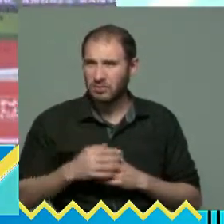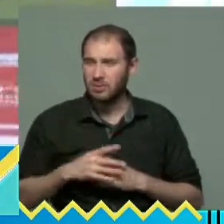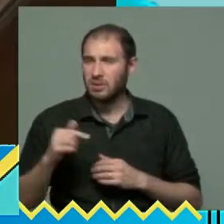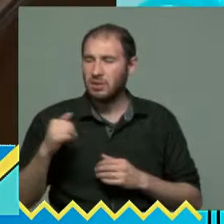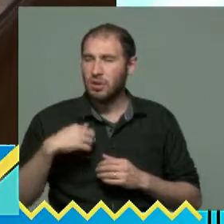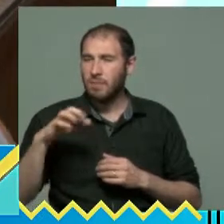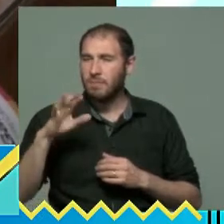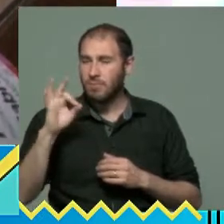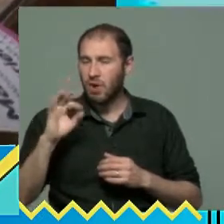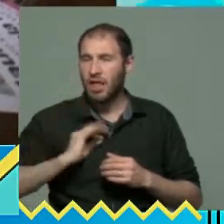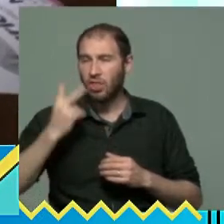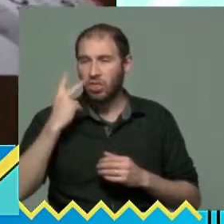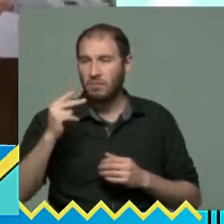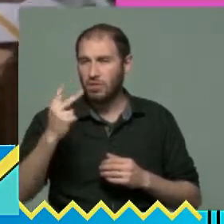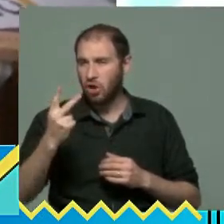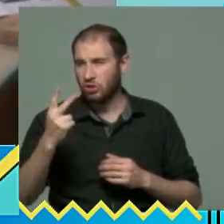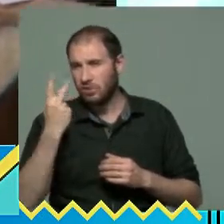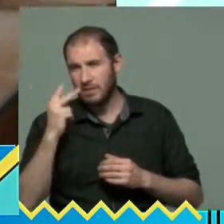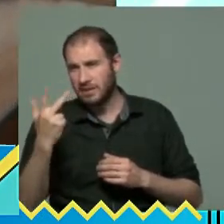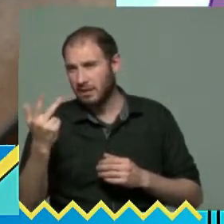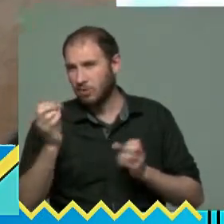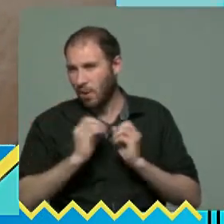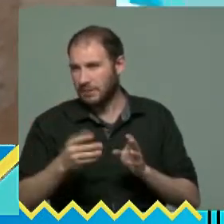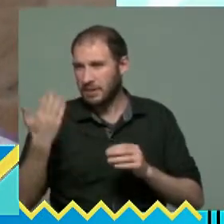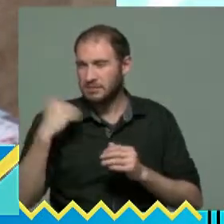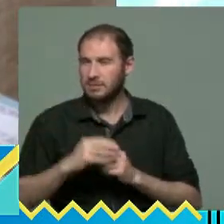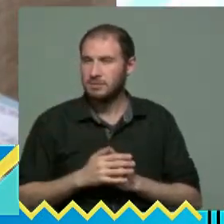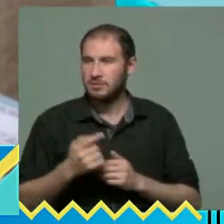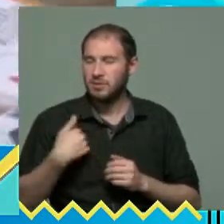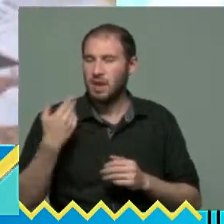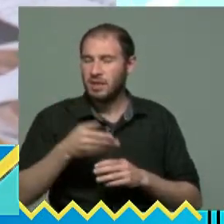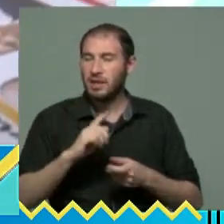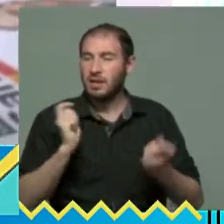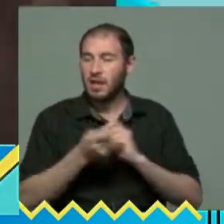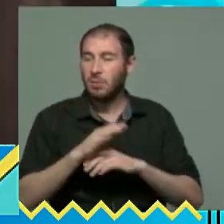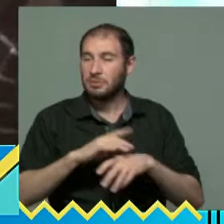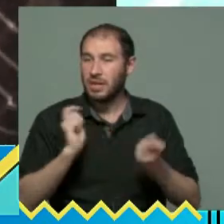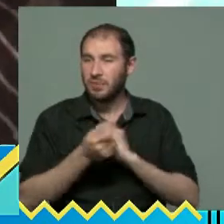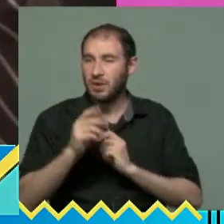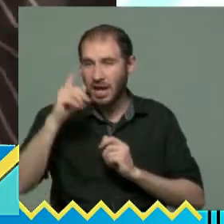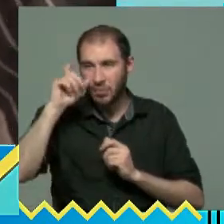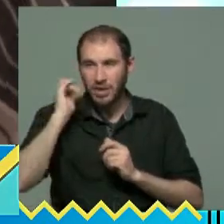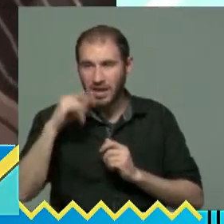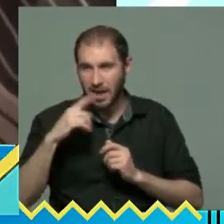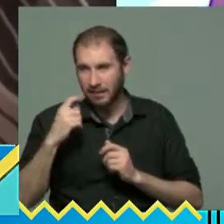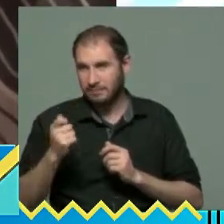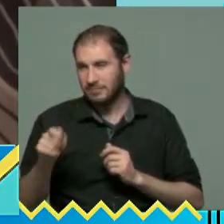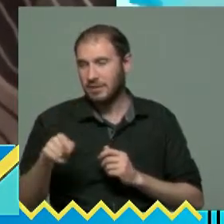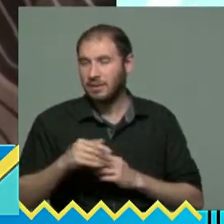PRO desde el año 2002, 2003, casi desde su inicio. En ese momento era Compromiso para el Cambio. Ya María Eugenia estaba acompañando